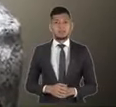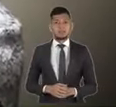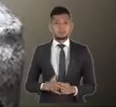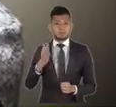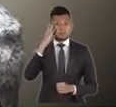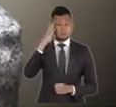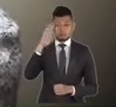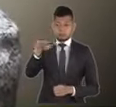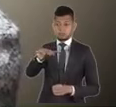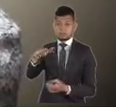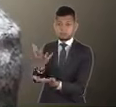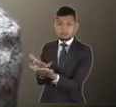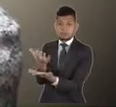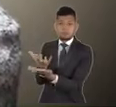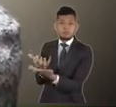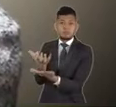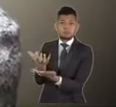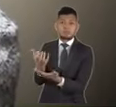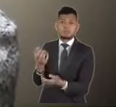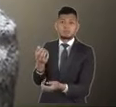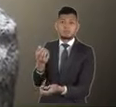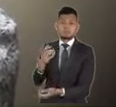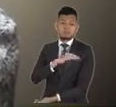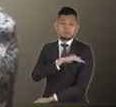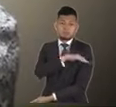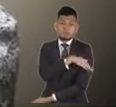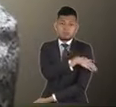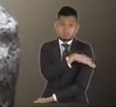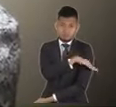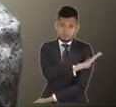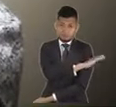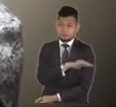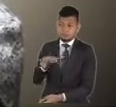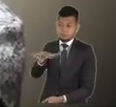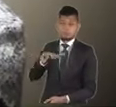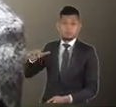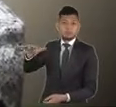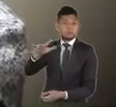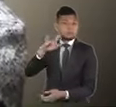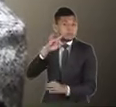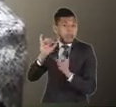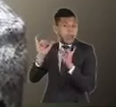páramo se conserve como está, pero también que en este páramo